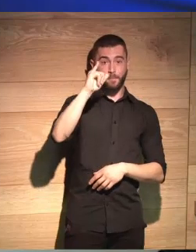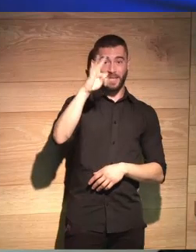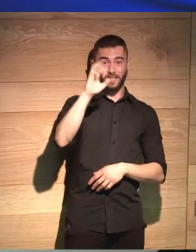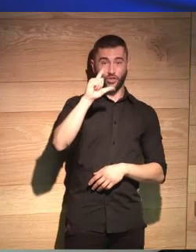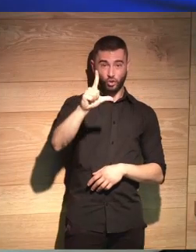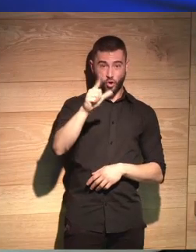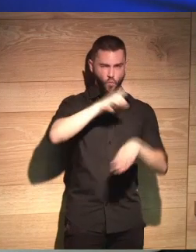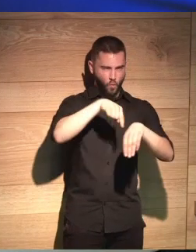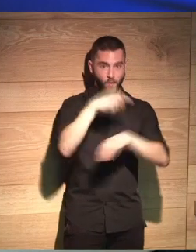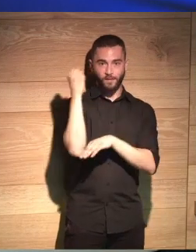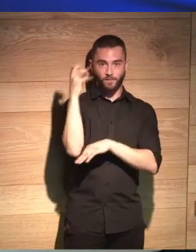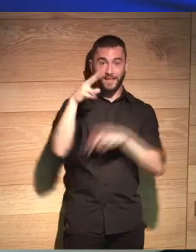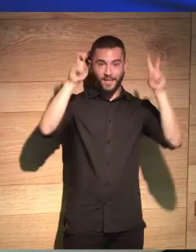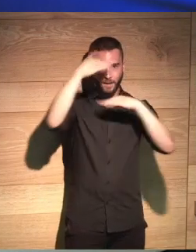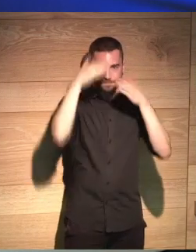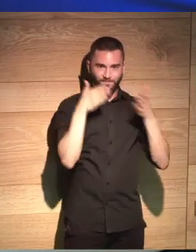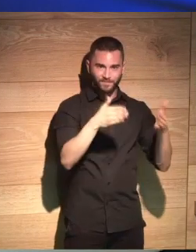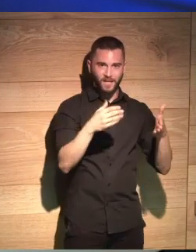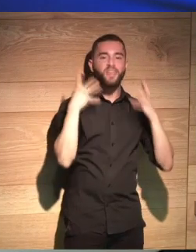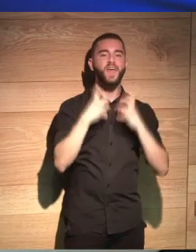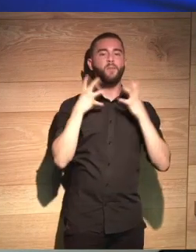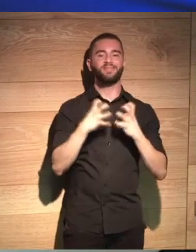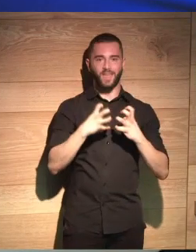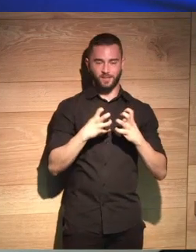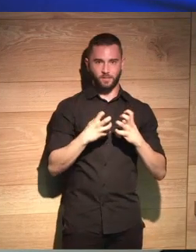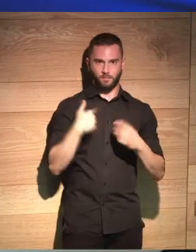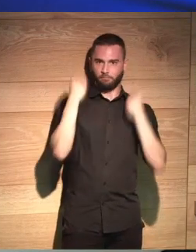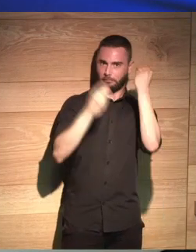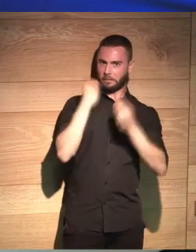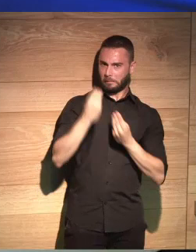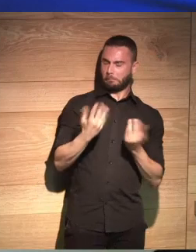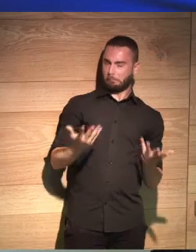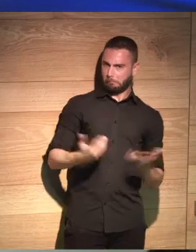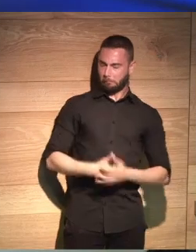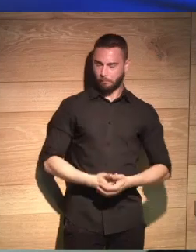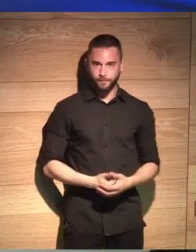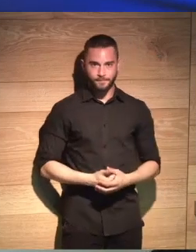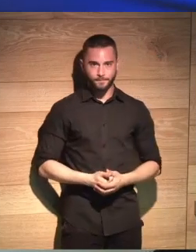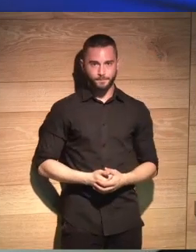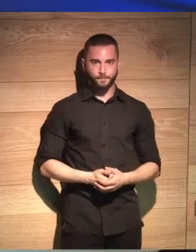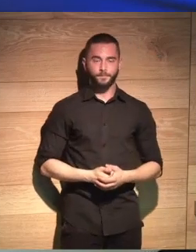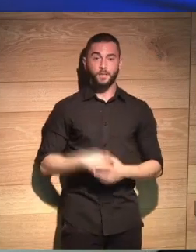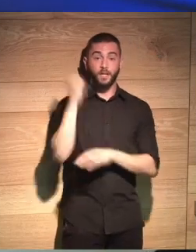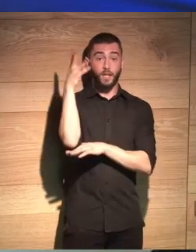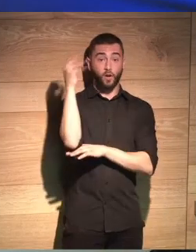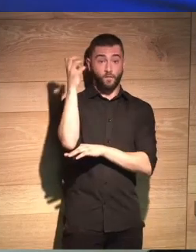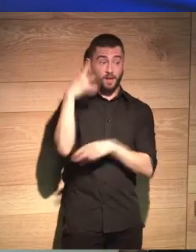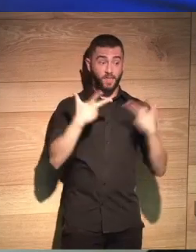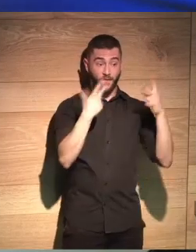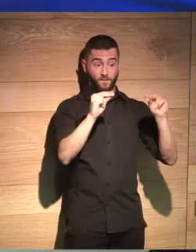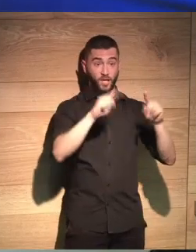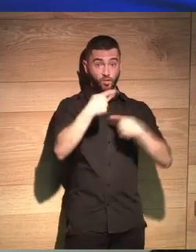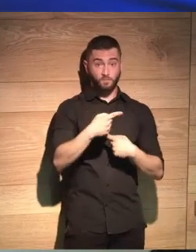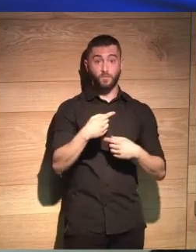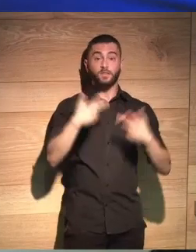conferencia y tal, y hablaba de Cervantes, que también pensé, vaya, bueno, en fin. Y claro, la conferencia, cuando la terminó, me